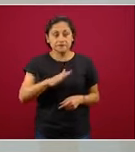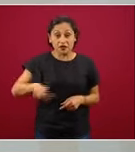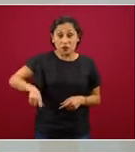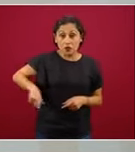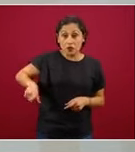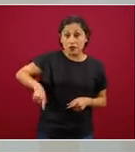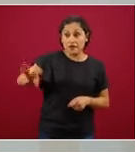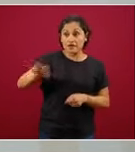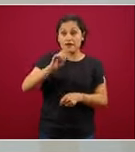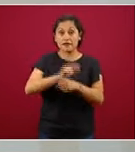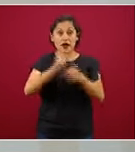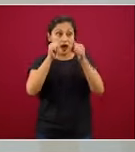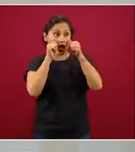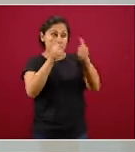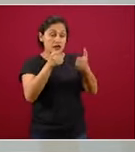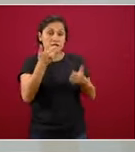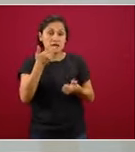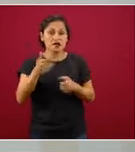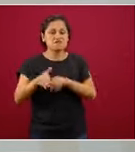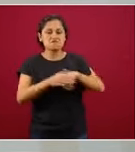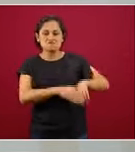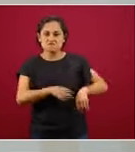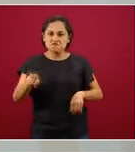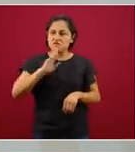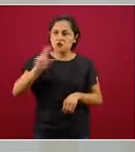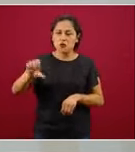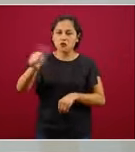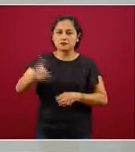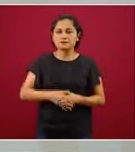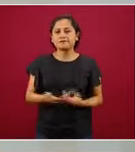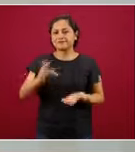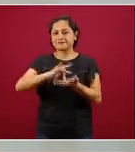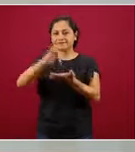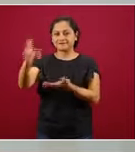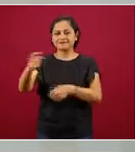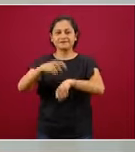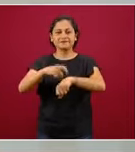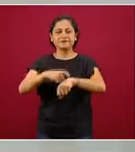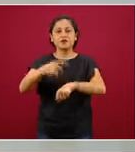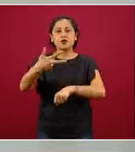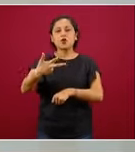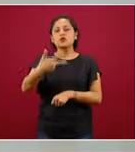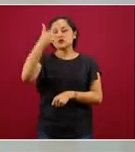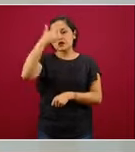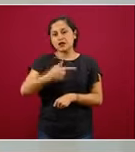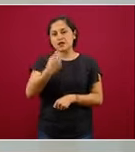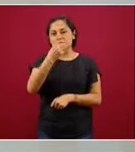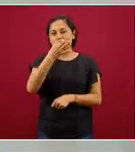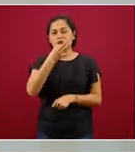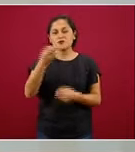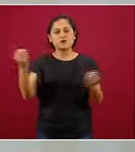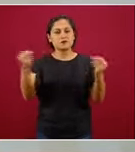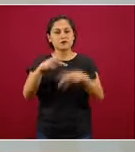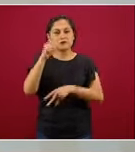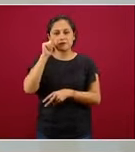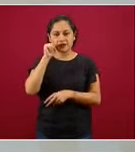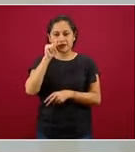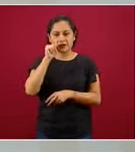de México. Muchas gracias. Se nos acabó el tiempo, desafortunadamente son las 20 horas con 1 minuto y nos vemos mañana